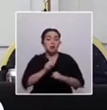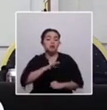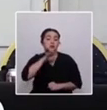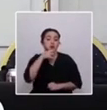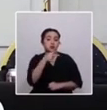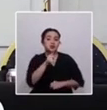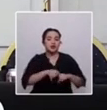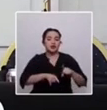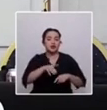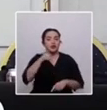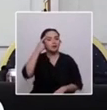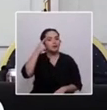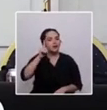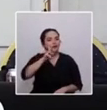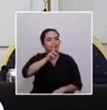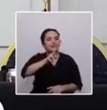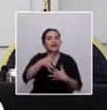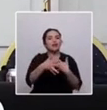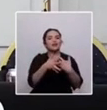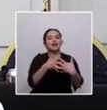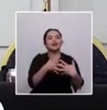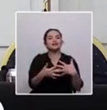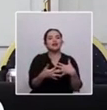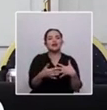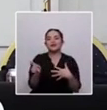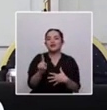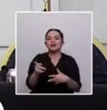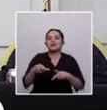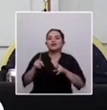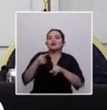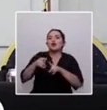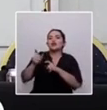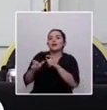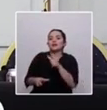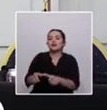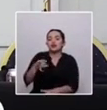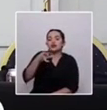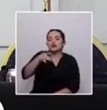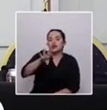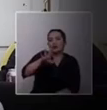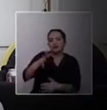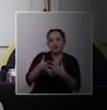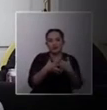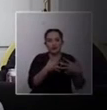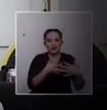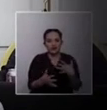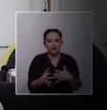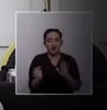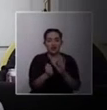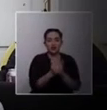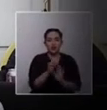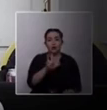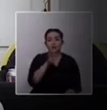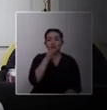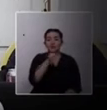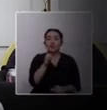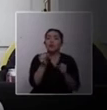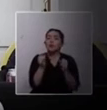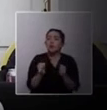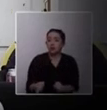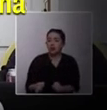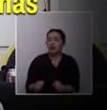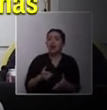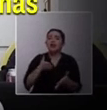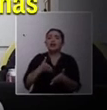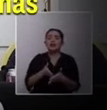pero respetando los derechos de la naturaleza, no los derechos de las demás personas, solo los de la naturaleza. El 9 dice que se puede limitar las